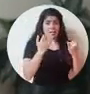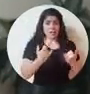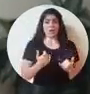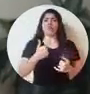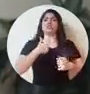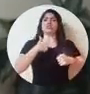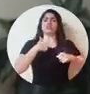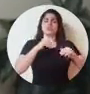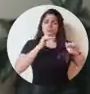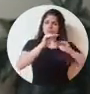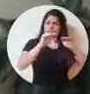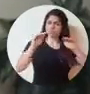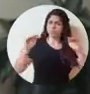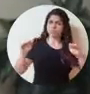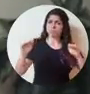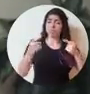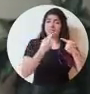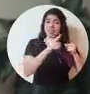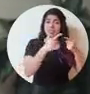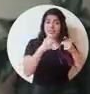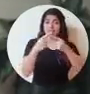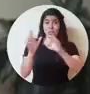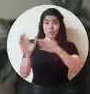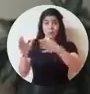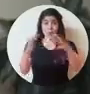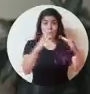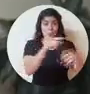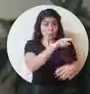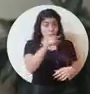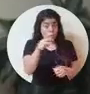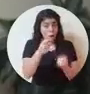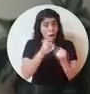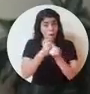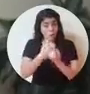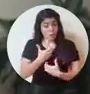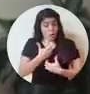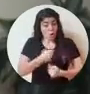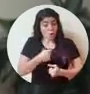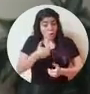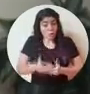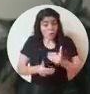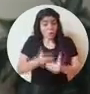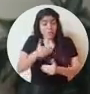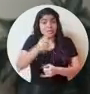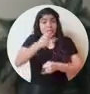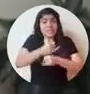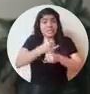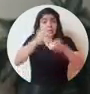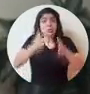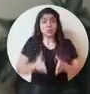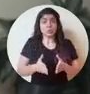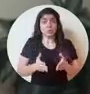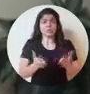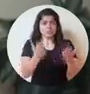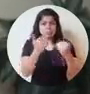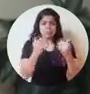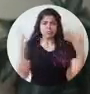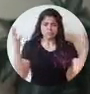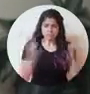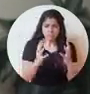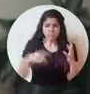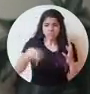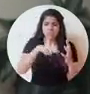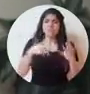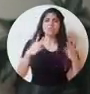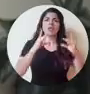una convocatoria a los distintos sectores que respaldan las vías institucionales para que abramos un